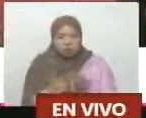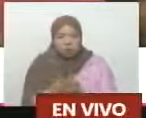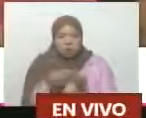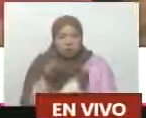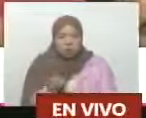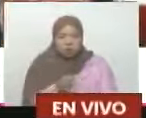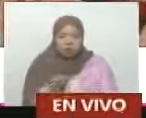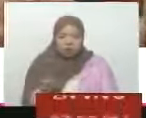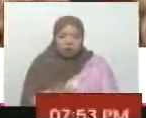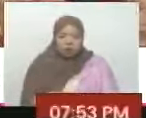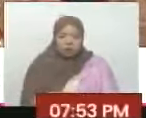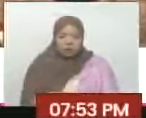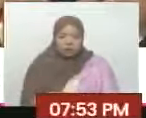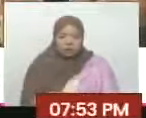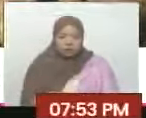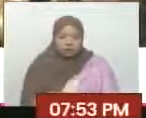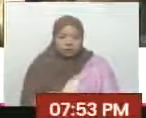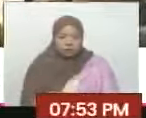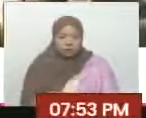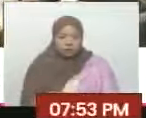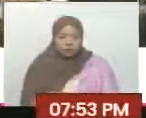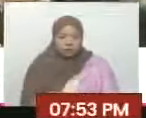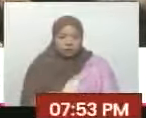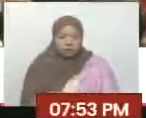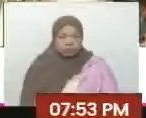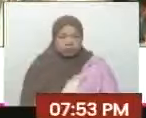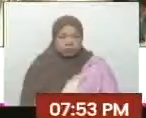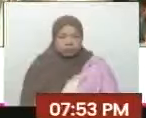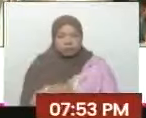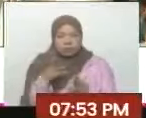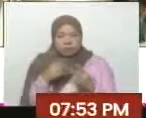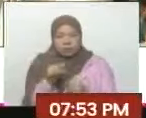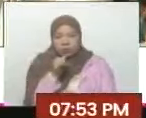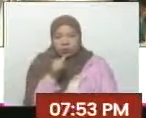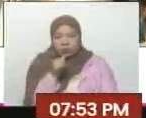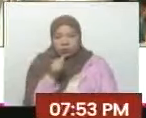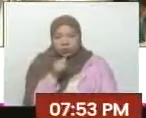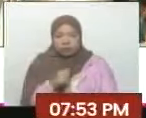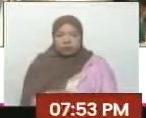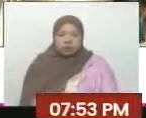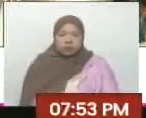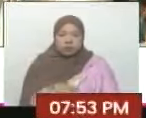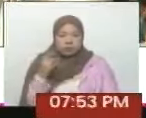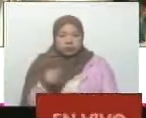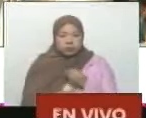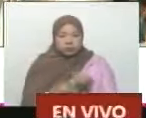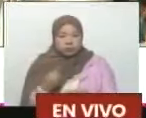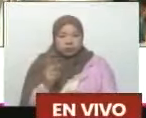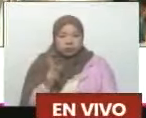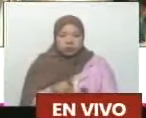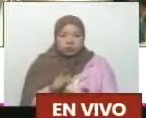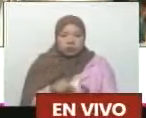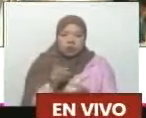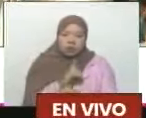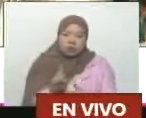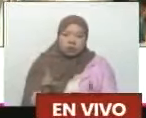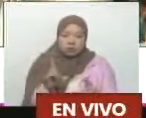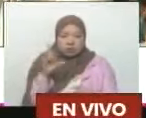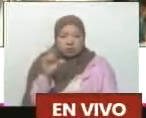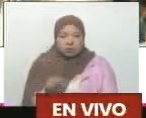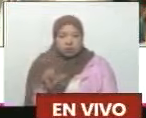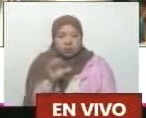correcto. Así que ese dato del Banco Central de Venezuela, lo que viene es a demostrar estadística